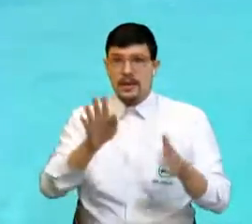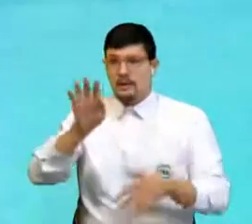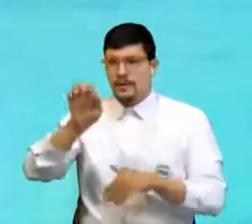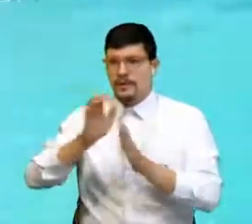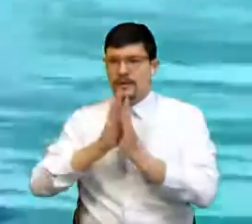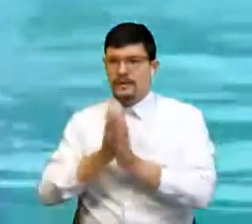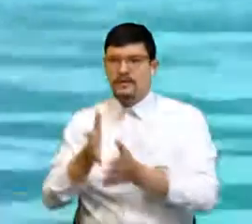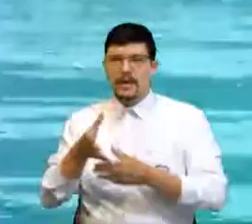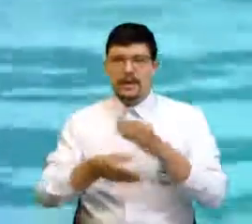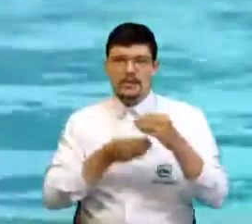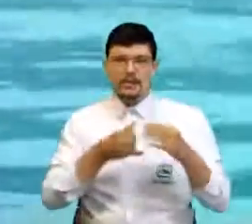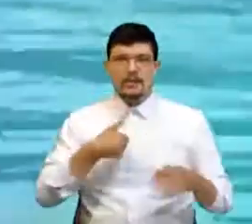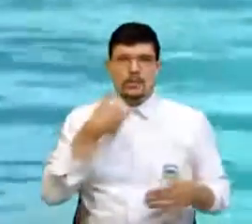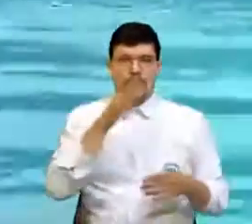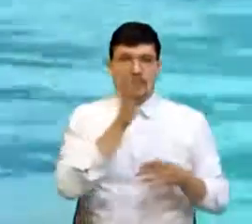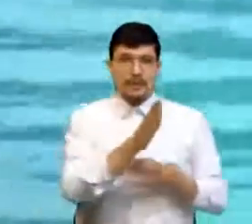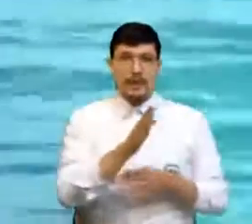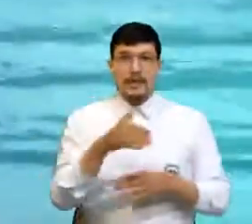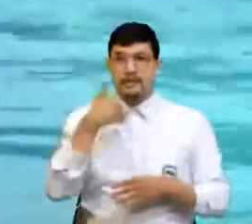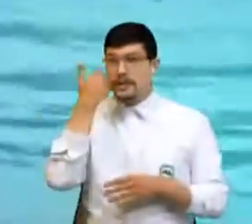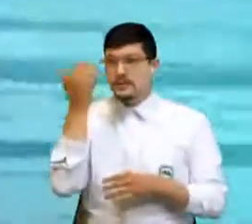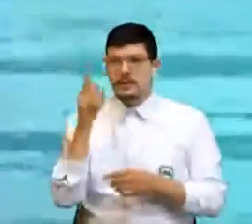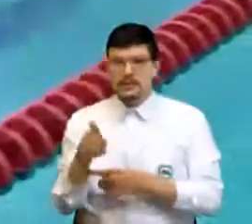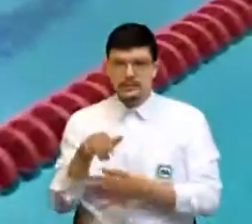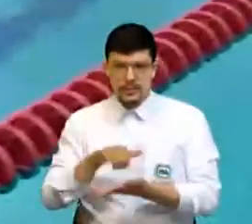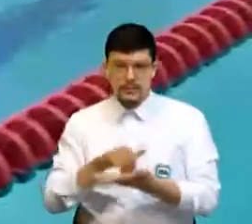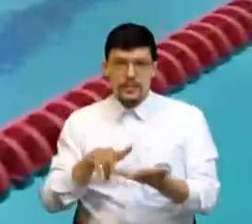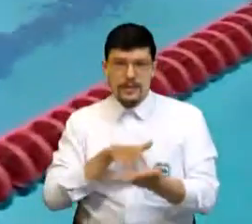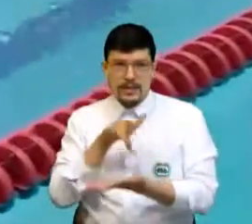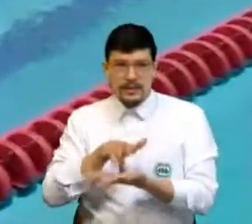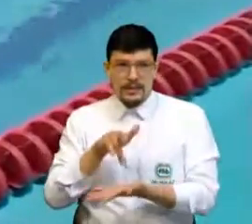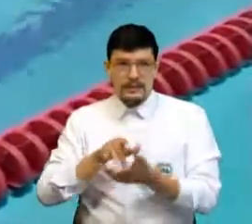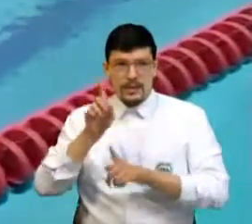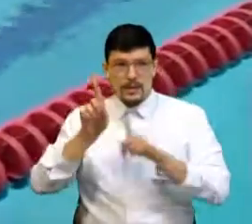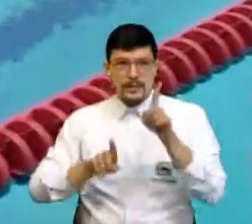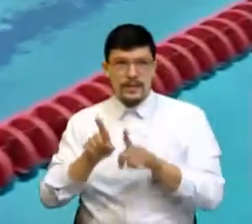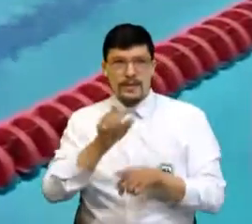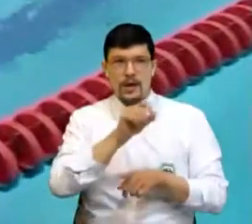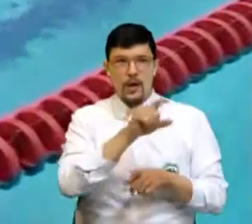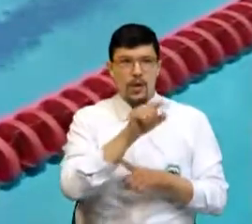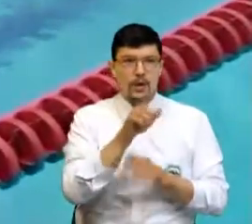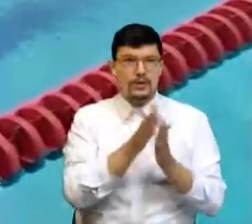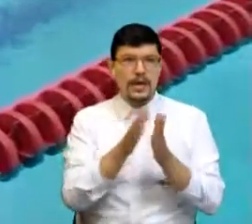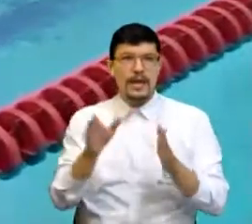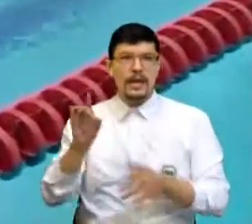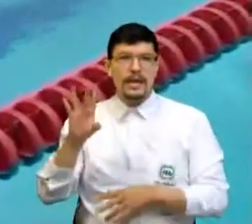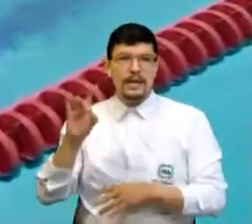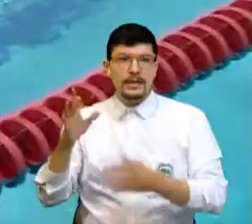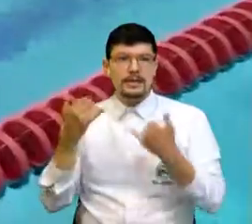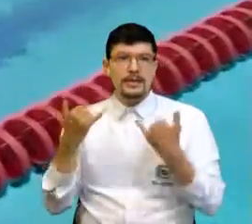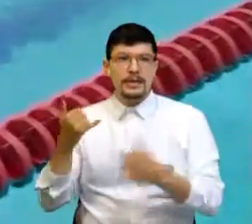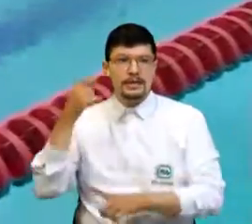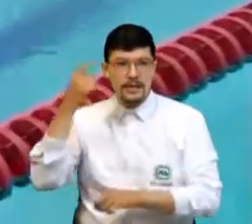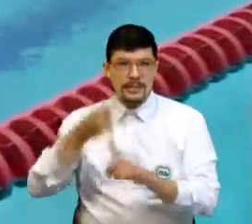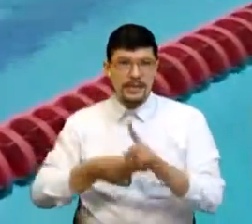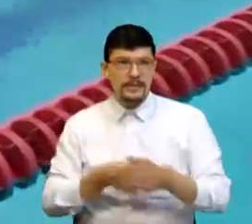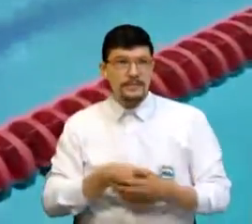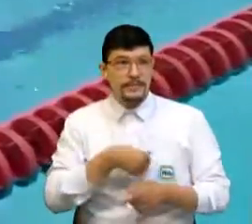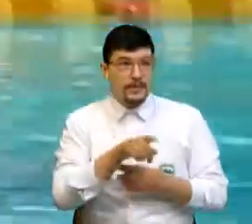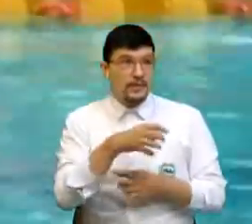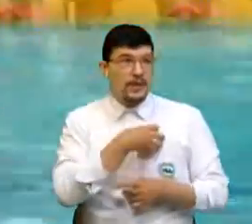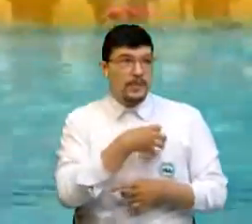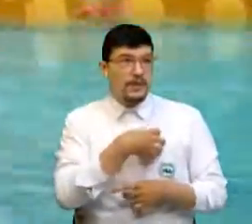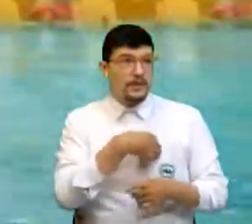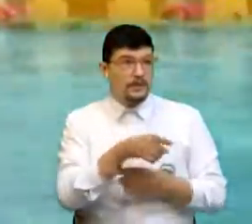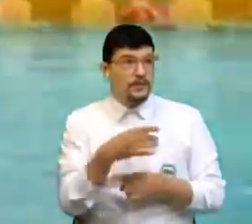diciembre y juvenil B y mayores, los cuales estarán en competencia entre el 11 y el 15 del presente mes. Este campeonato servirá